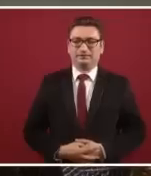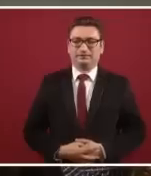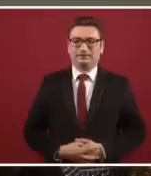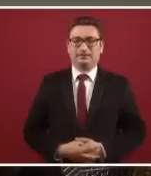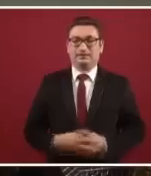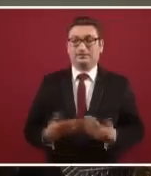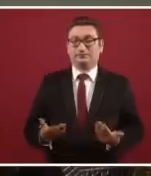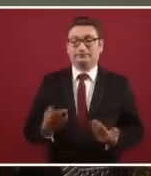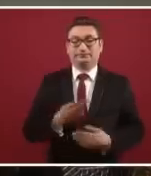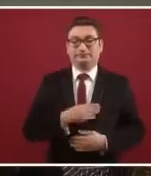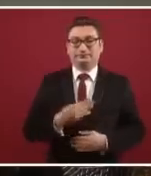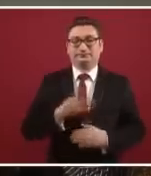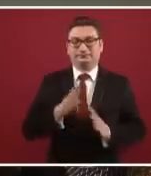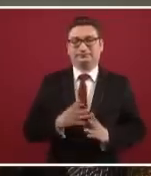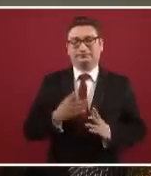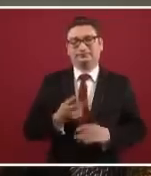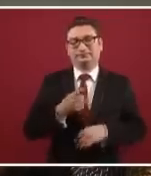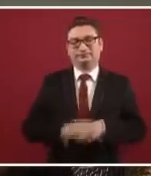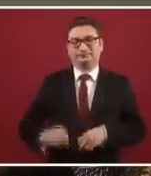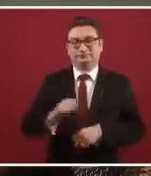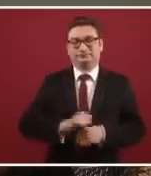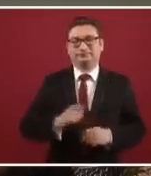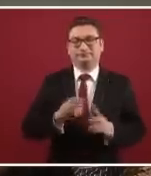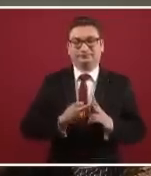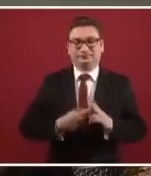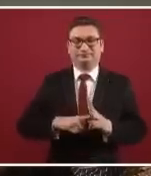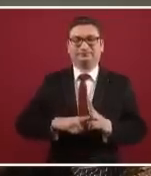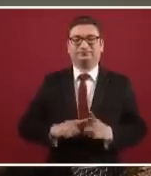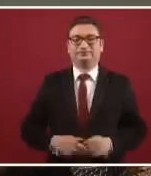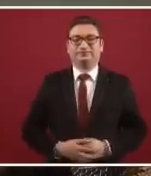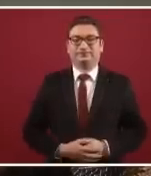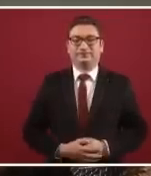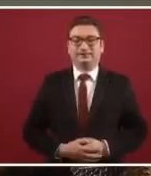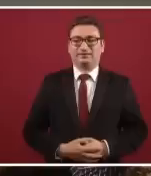Bueno, pues iniciamos la semana